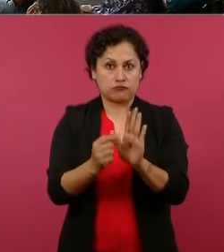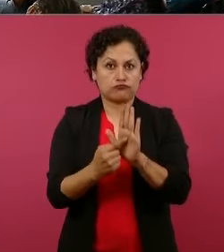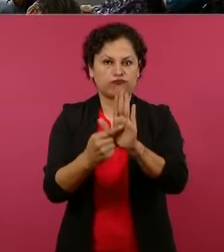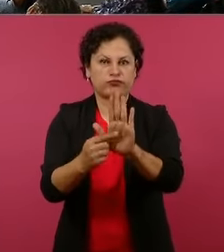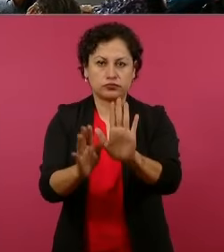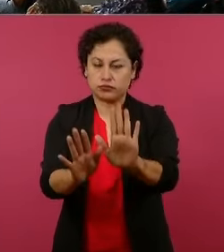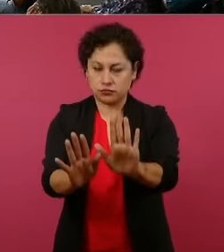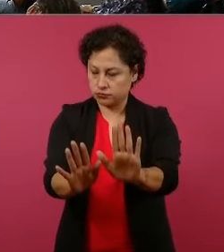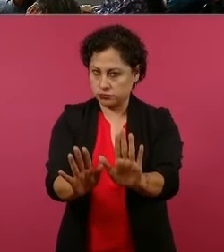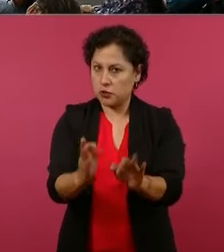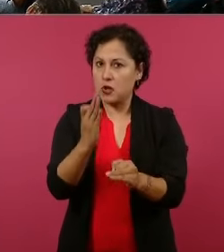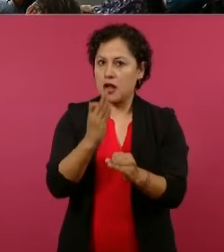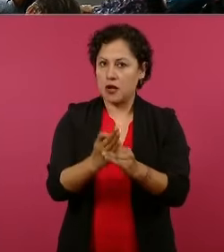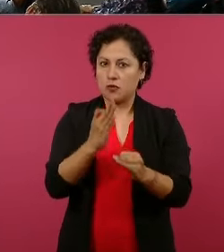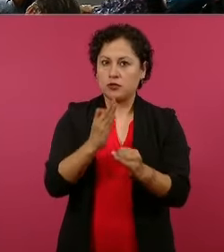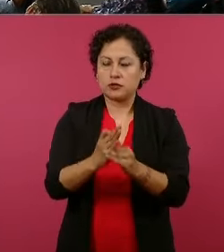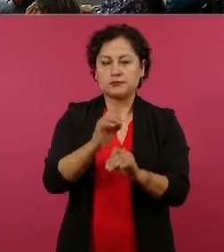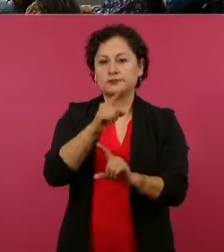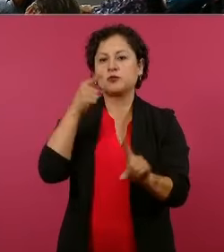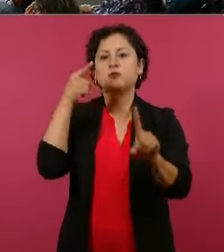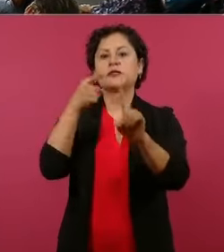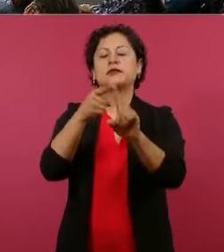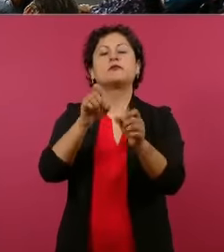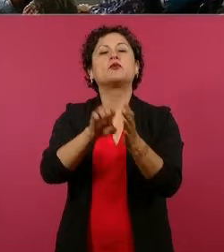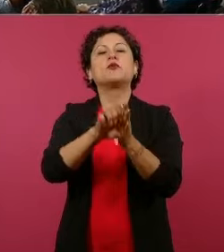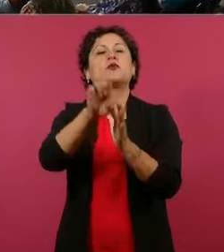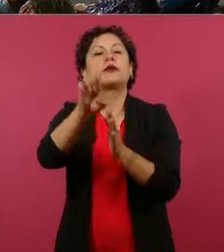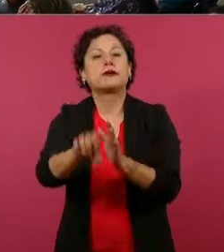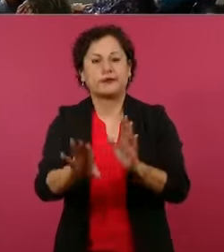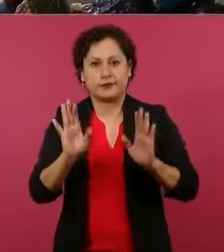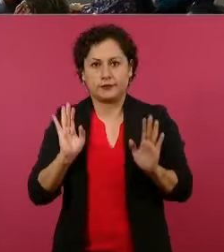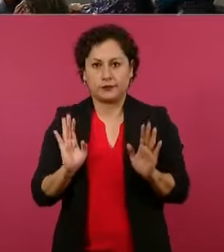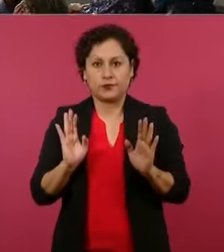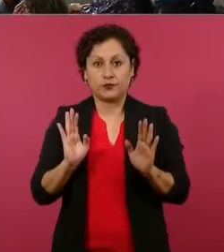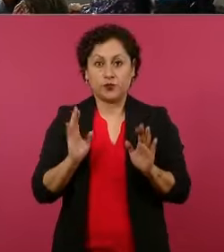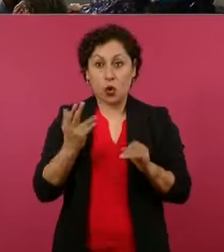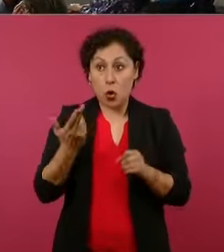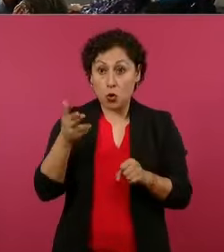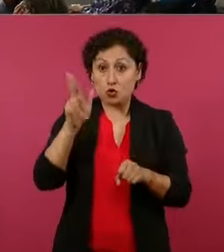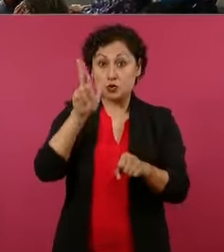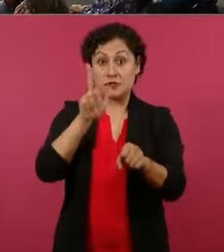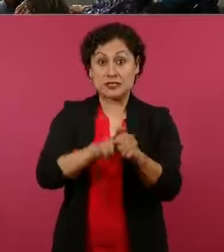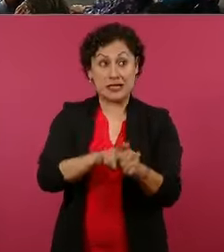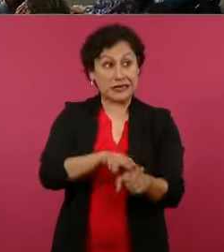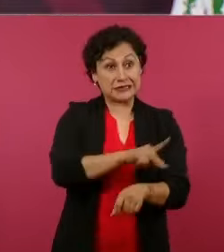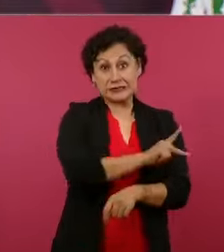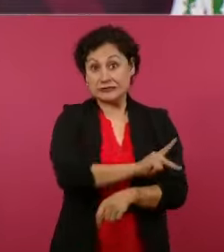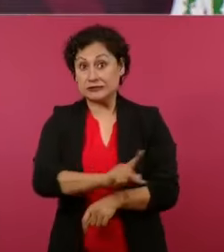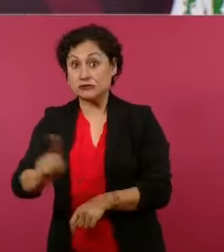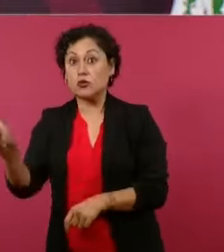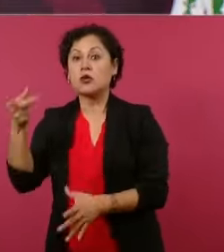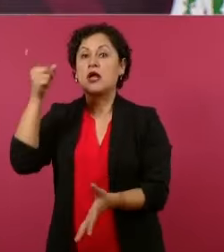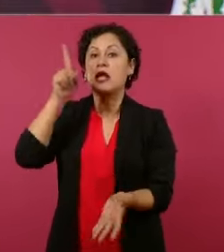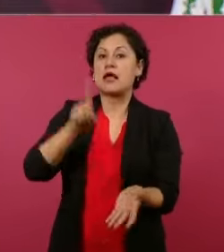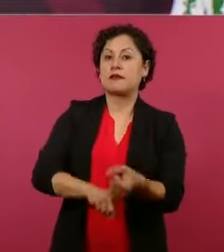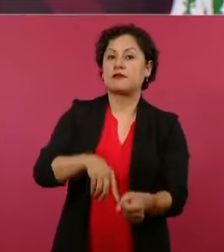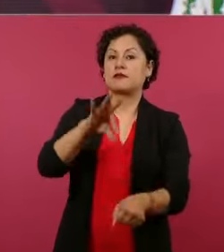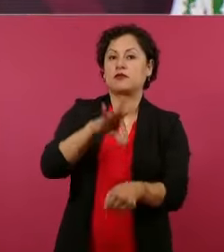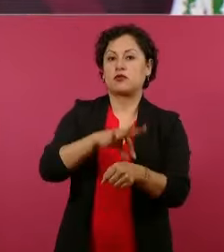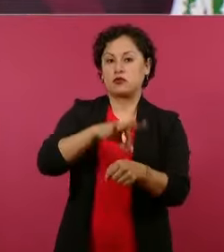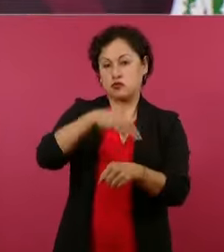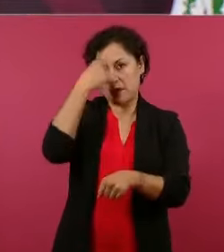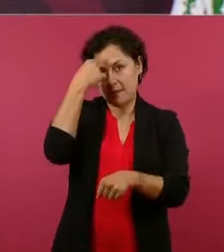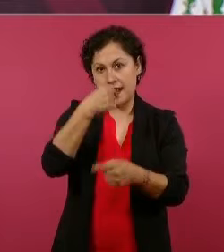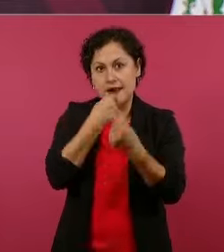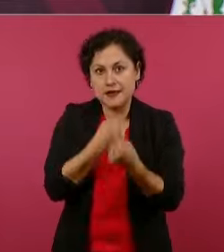hospitales por ejemplo haya pediatras yo recuerdo que cuando